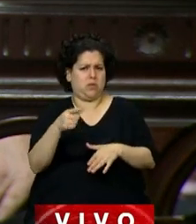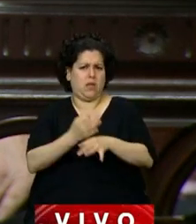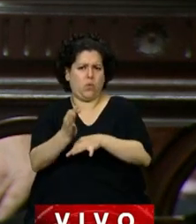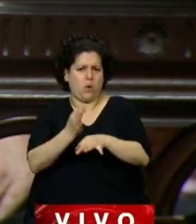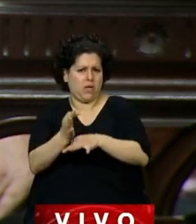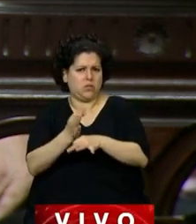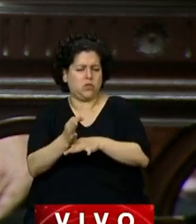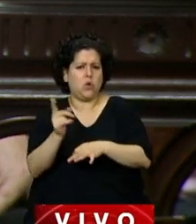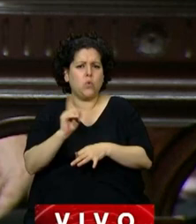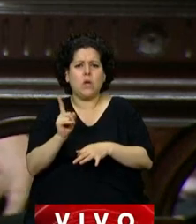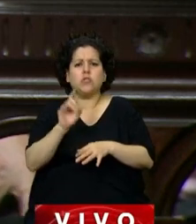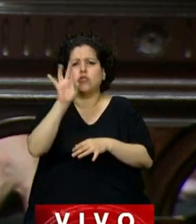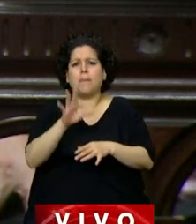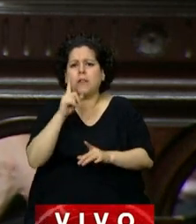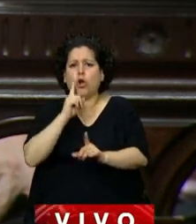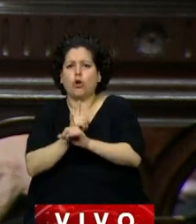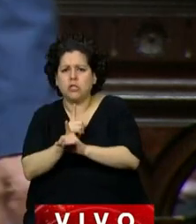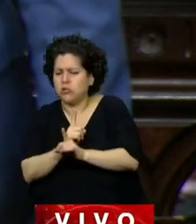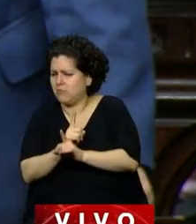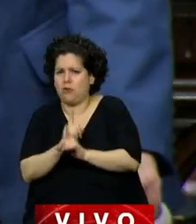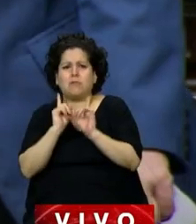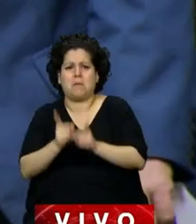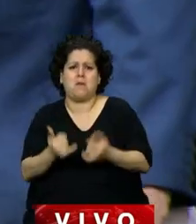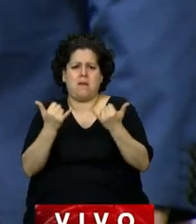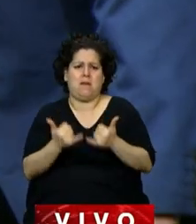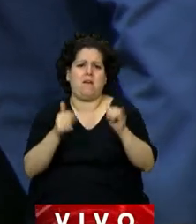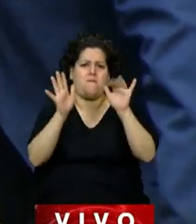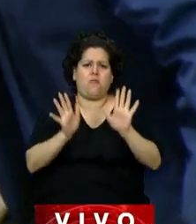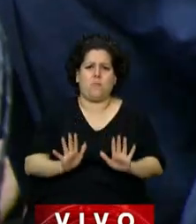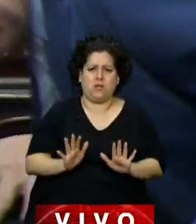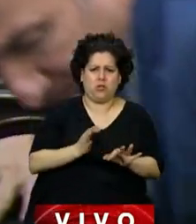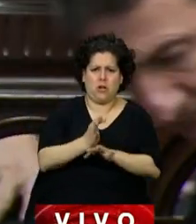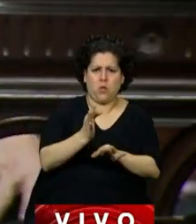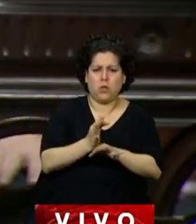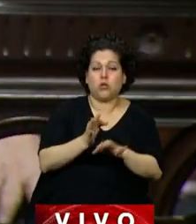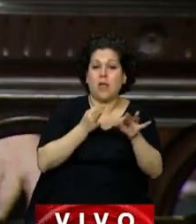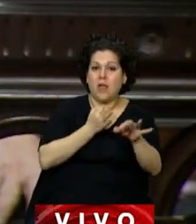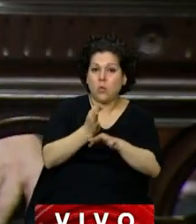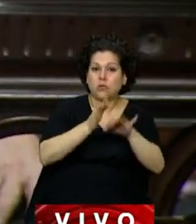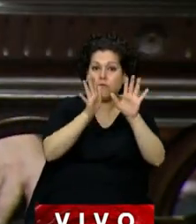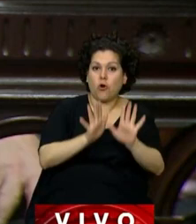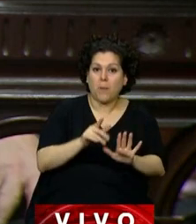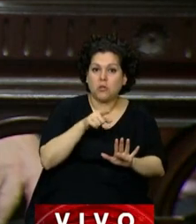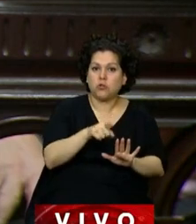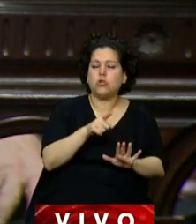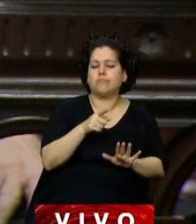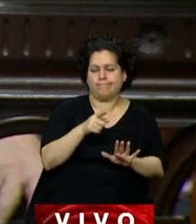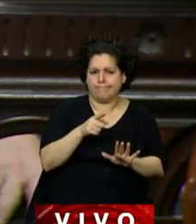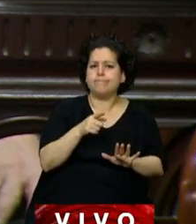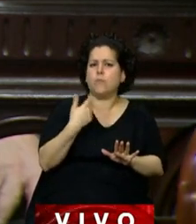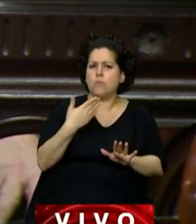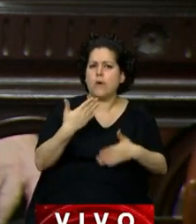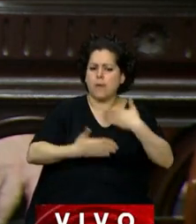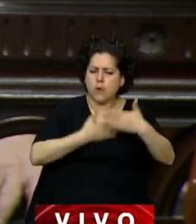solamente contención. La educación es formación. Y en eso claramente la educación es un factor que influye en el avance